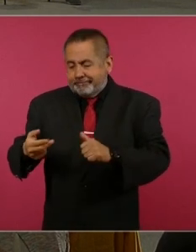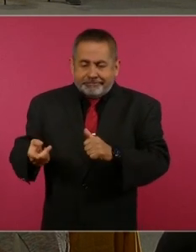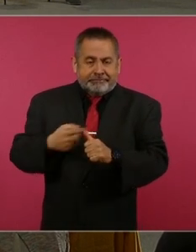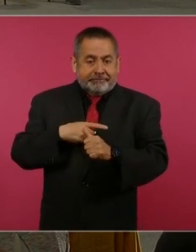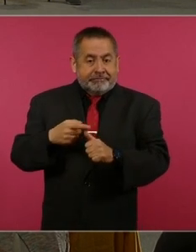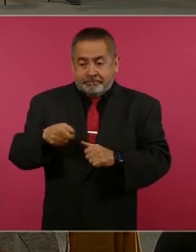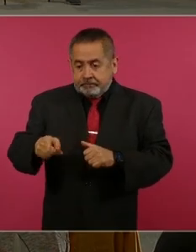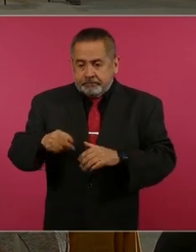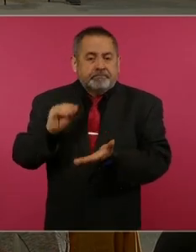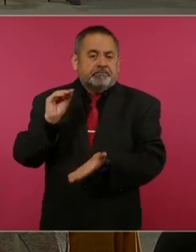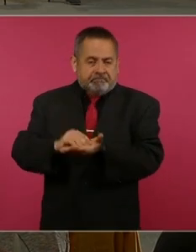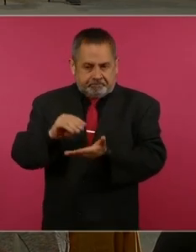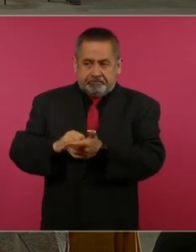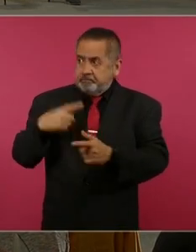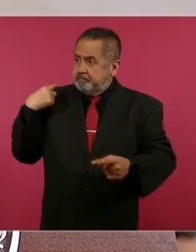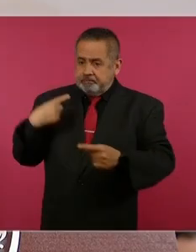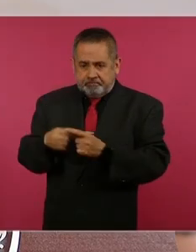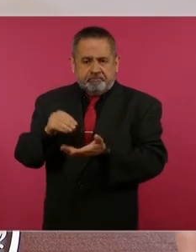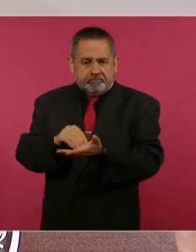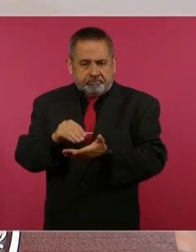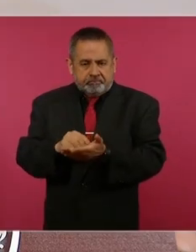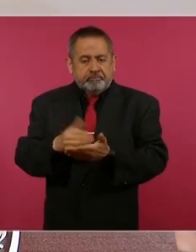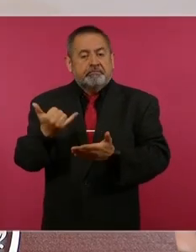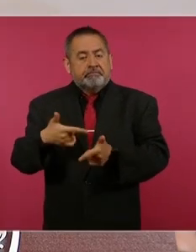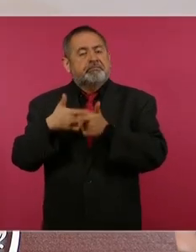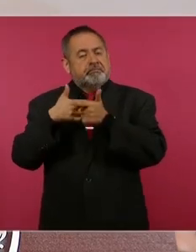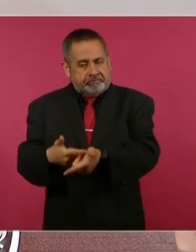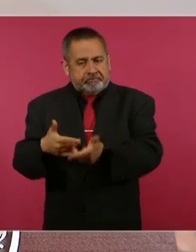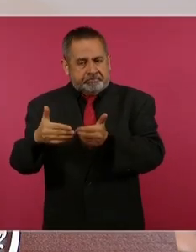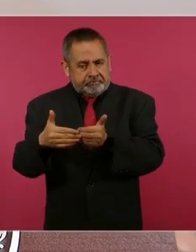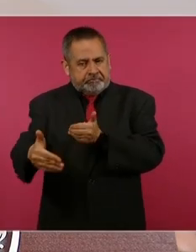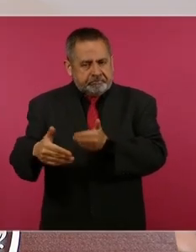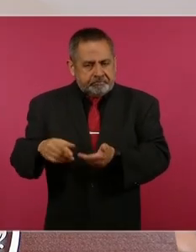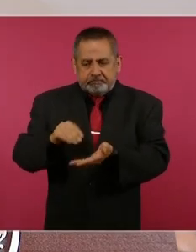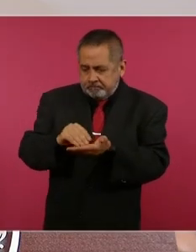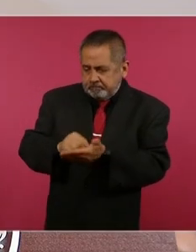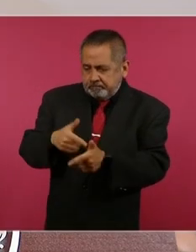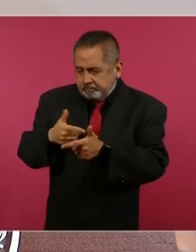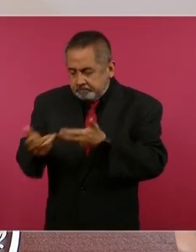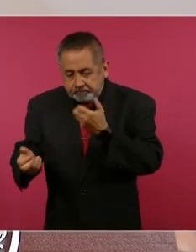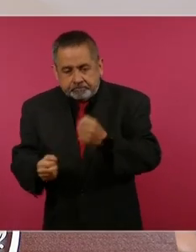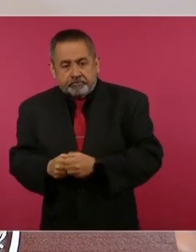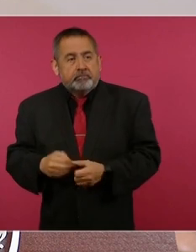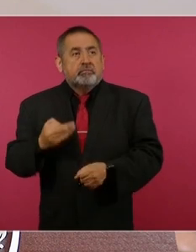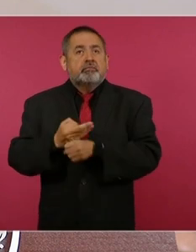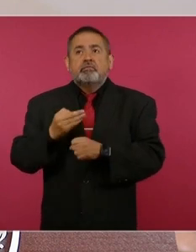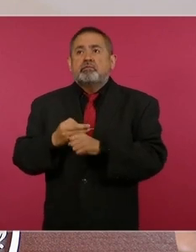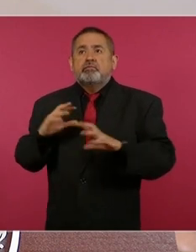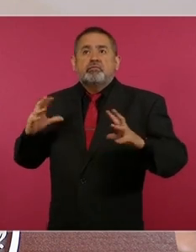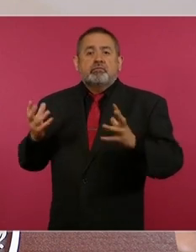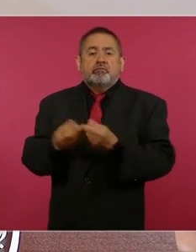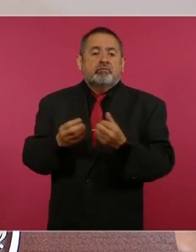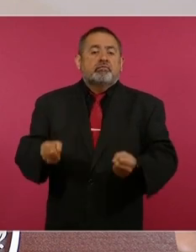momento. Seguimos y vamos a continuar. Se están sumando al día de hoy